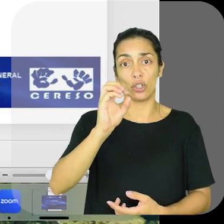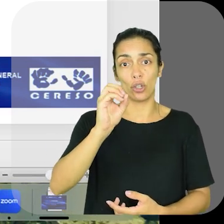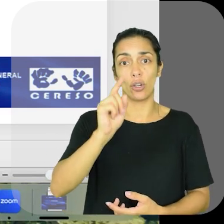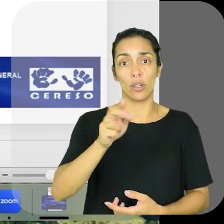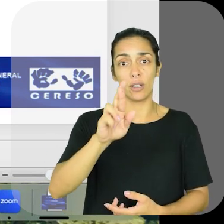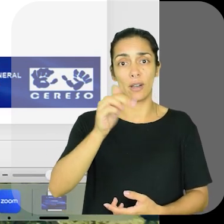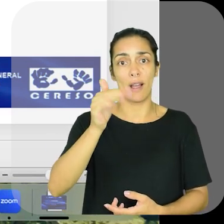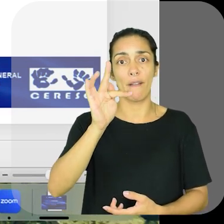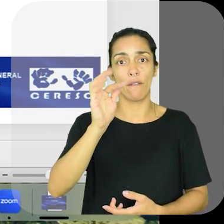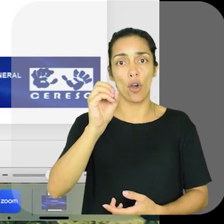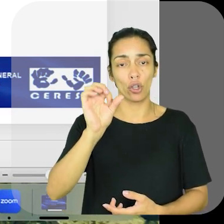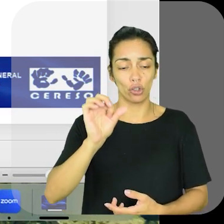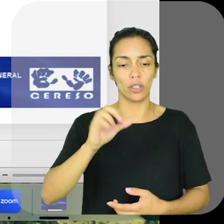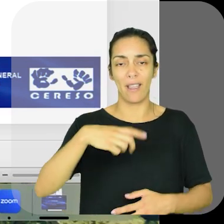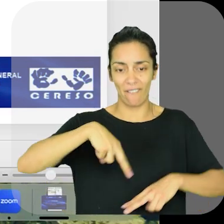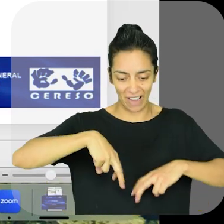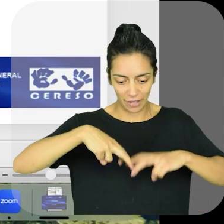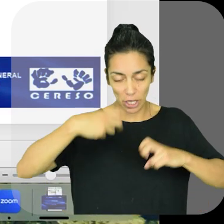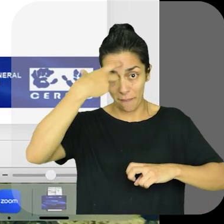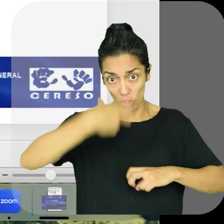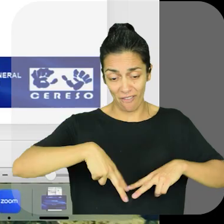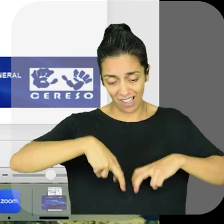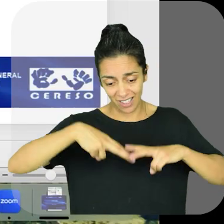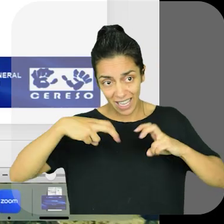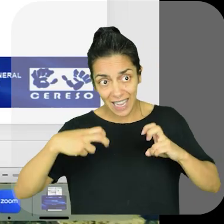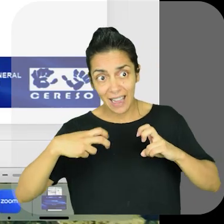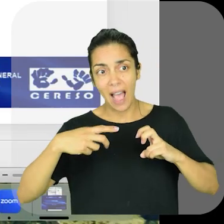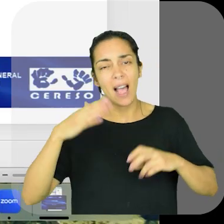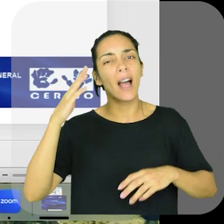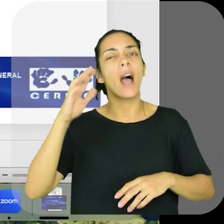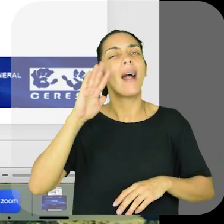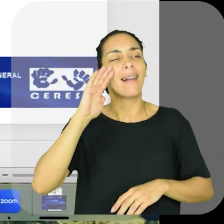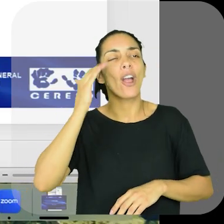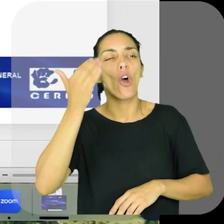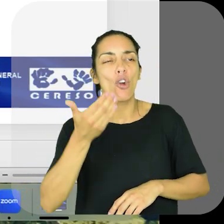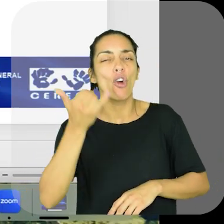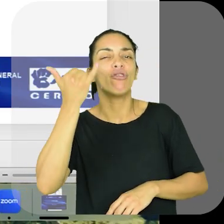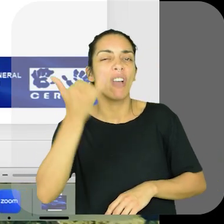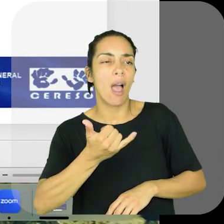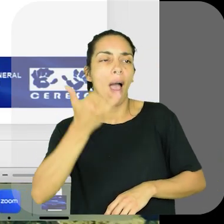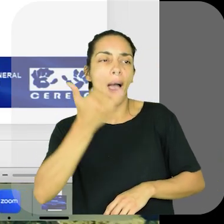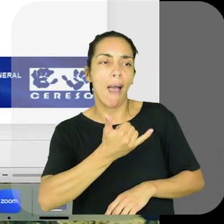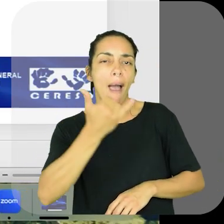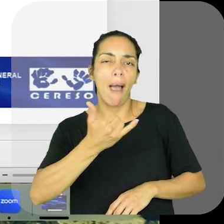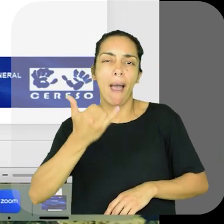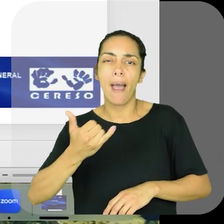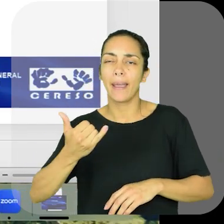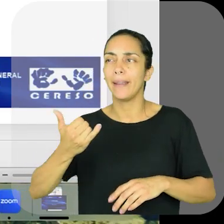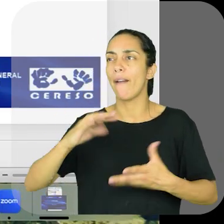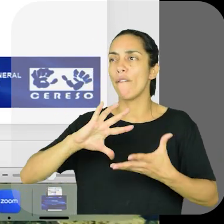investigadores desde la ortografía, reconocemos que hay unos rizomas, unos